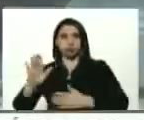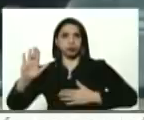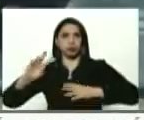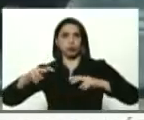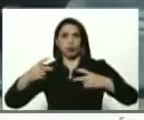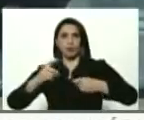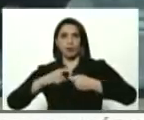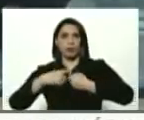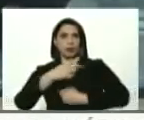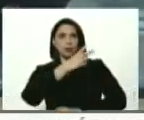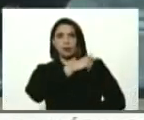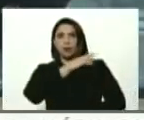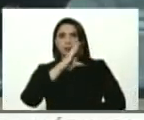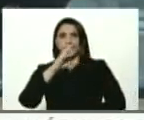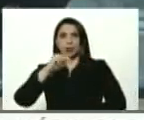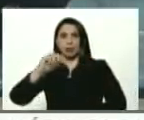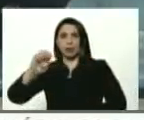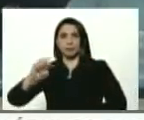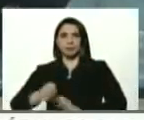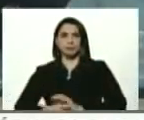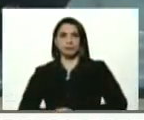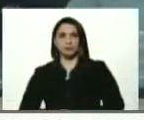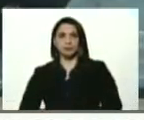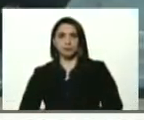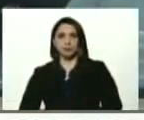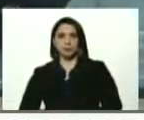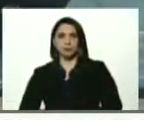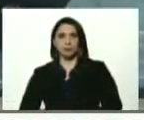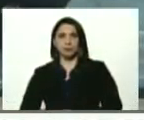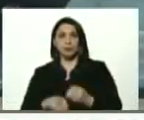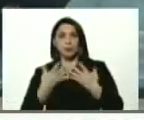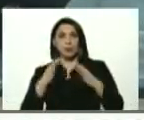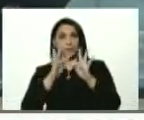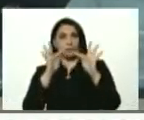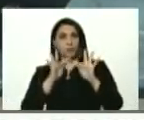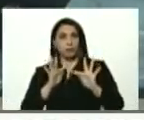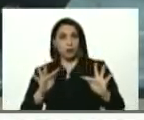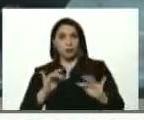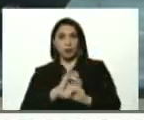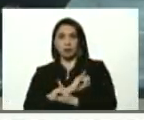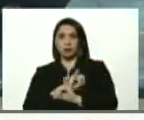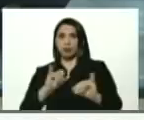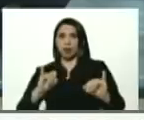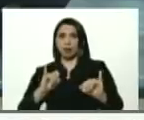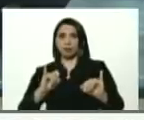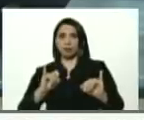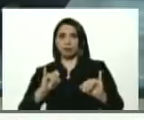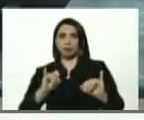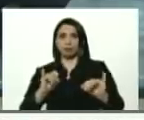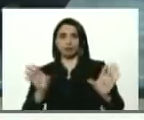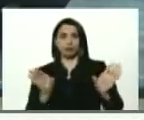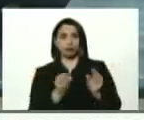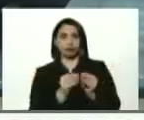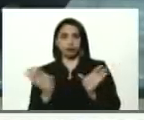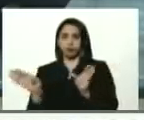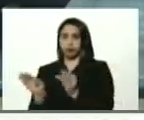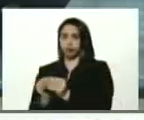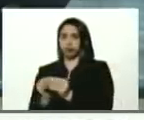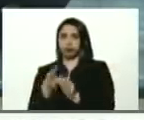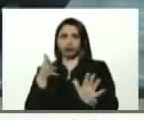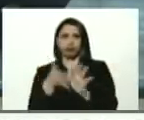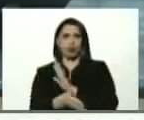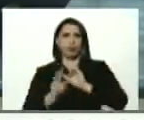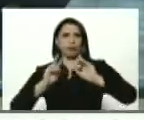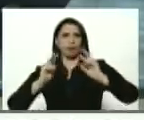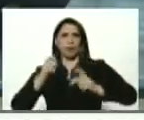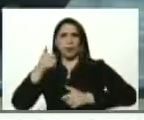Consejo Nacional Electoral. Bien, de esta manera pues ya se ha concretado este paso en torno al